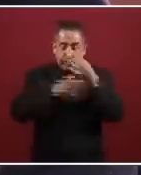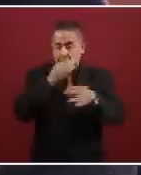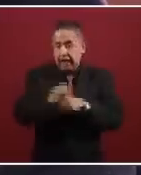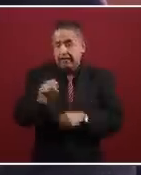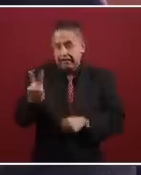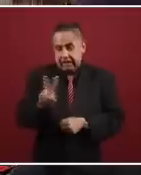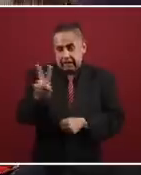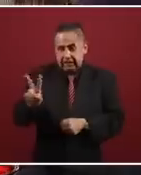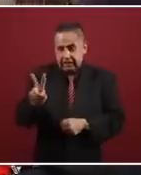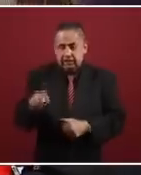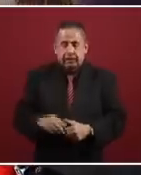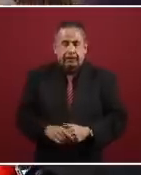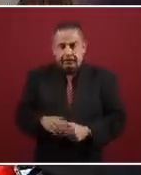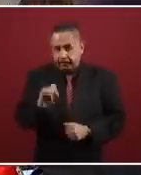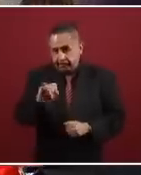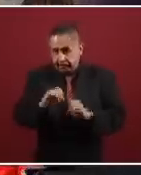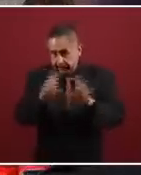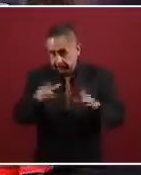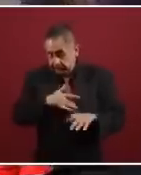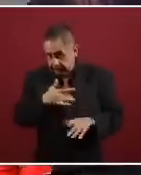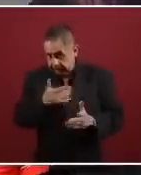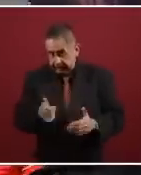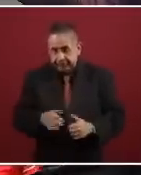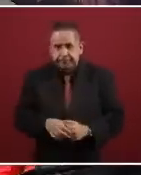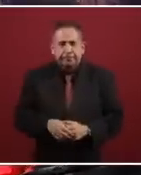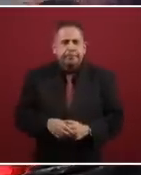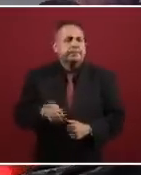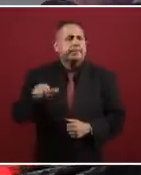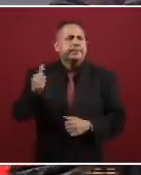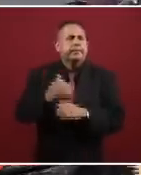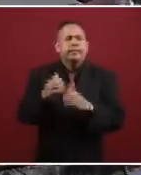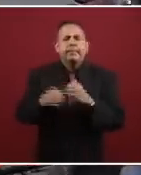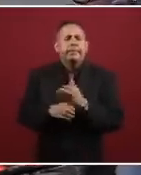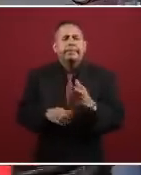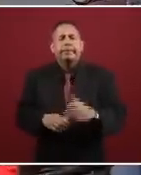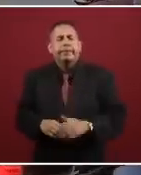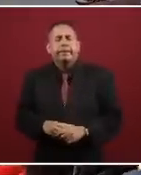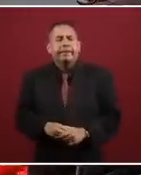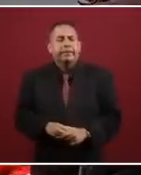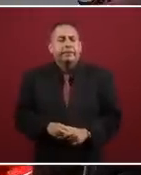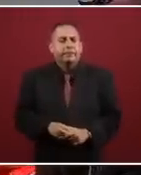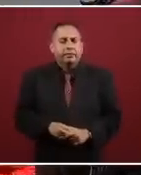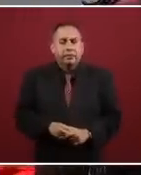viernes, ¿sí? Si les parece. ¿Qué otra cosa?